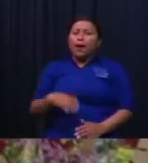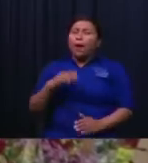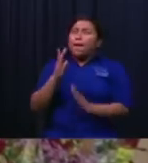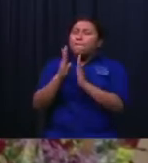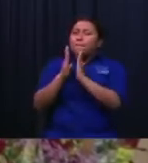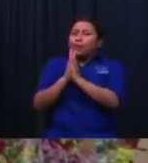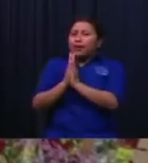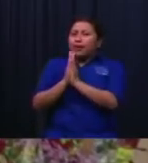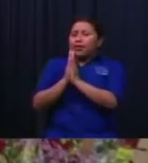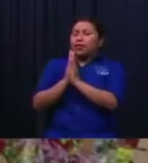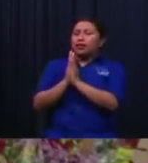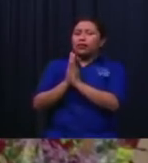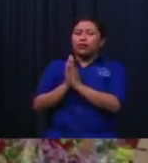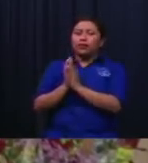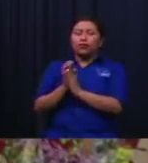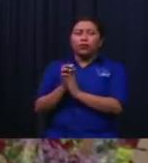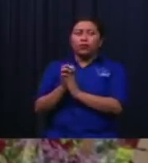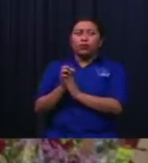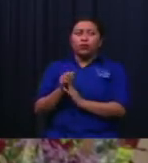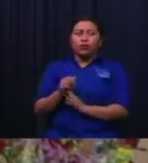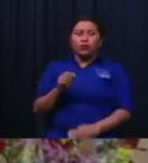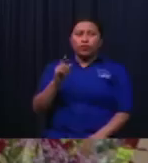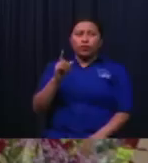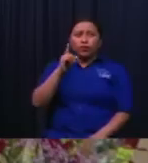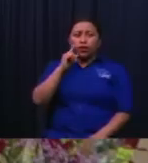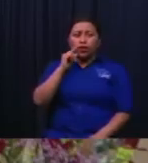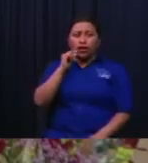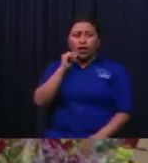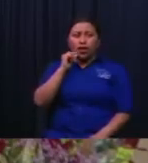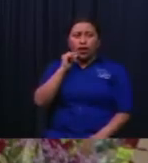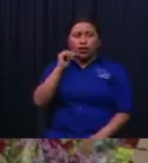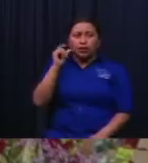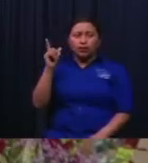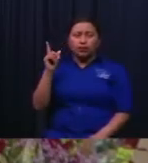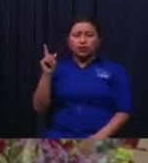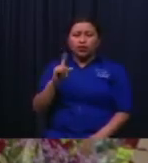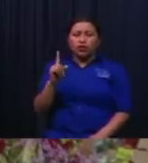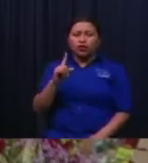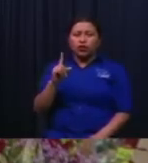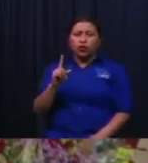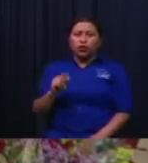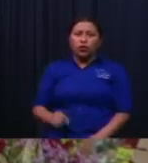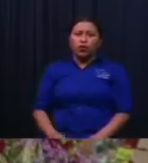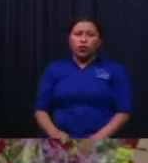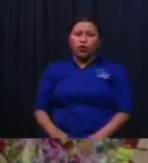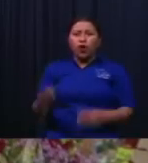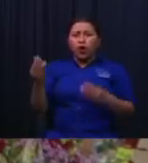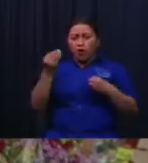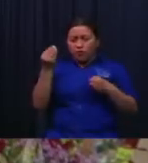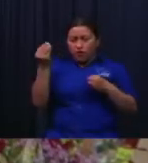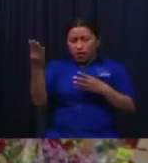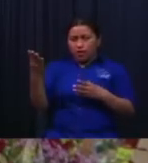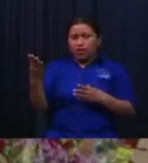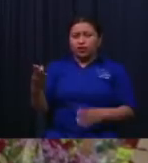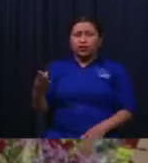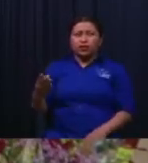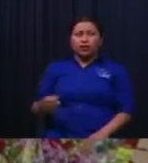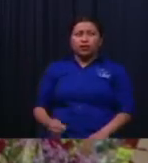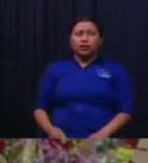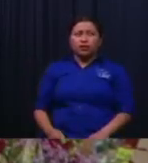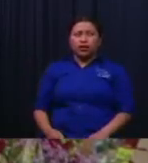mi Señor que no haga caso de este hombre indigno, Nabal. Que no haga caso, es